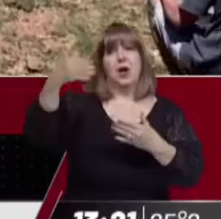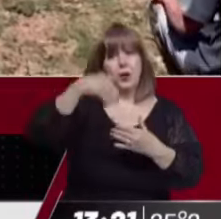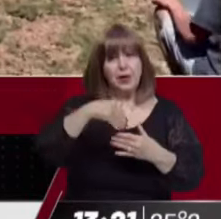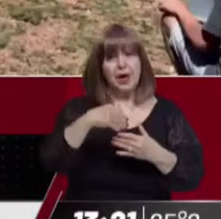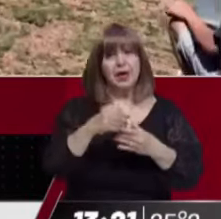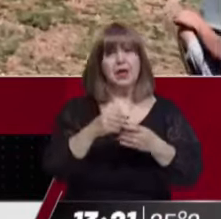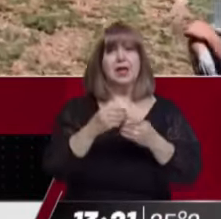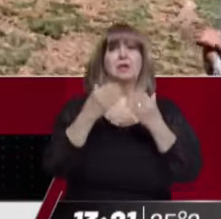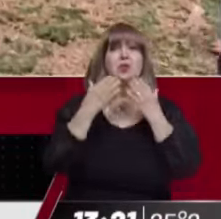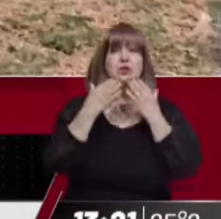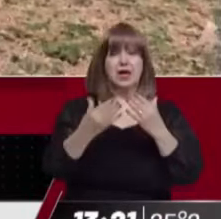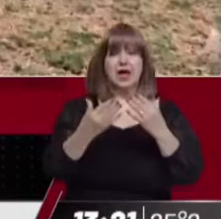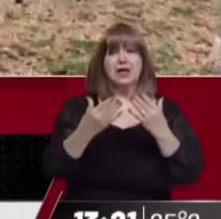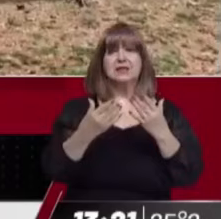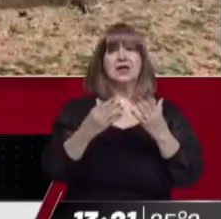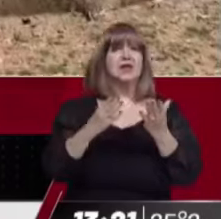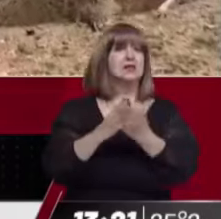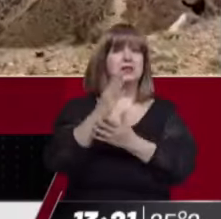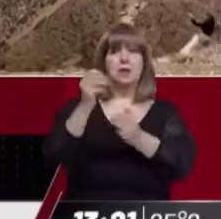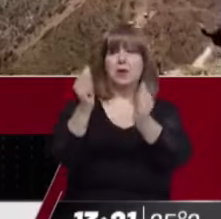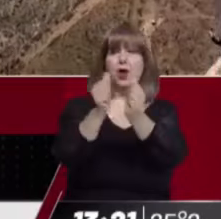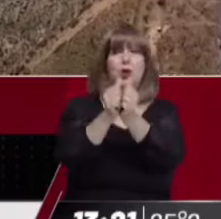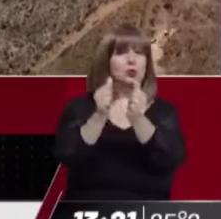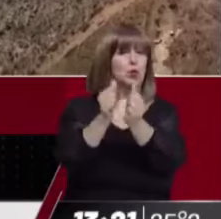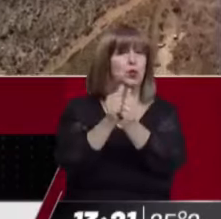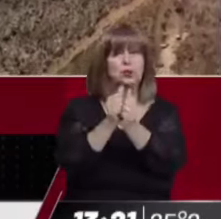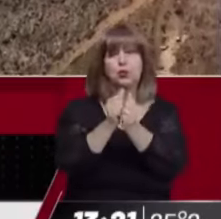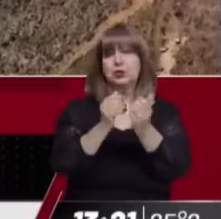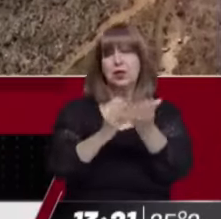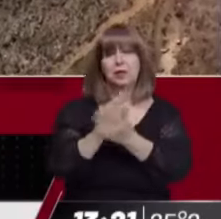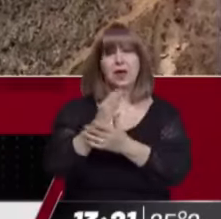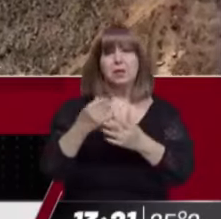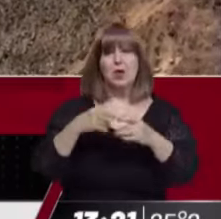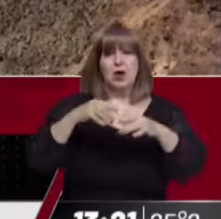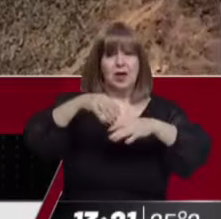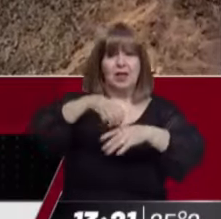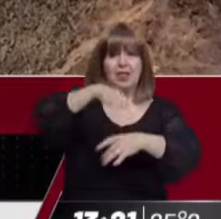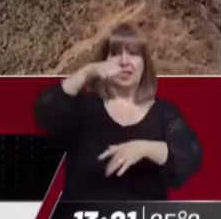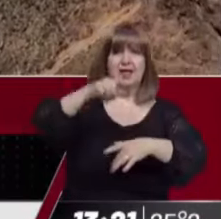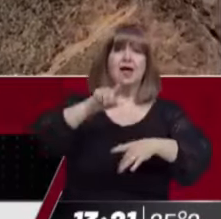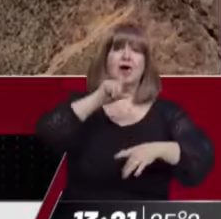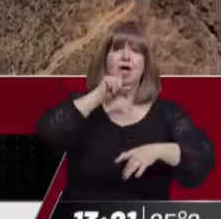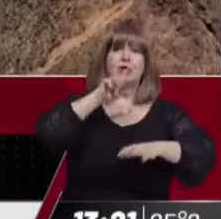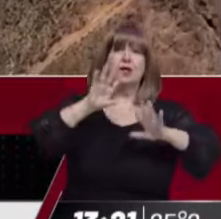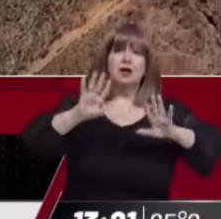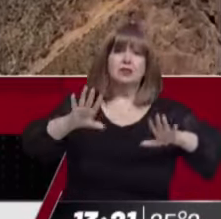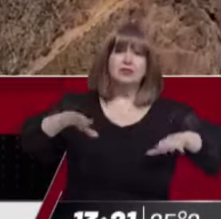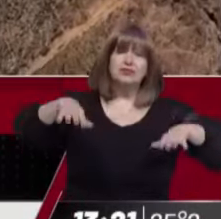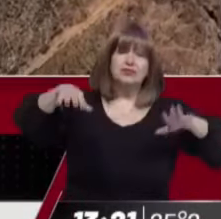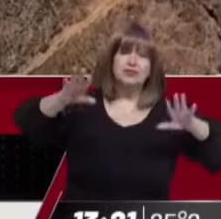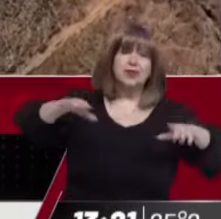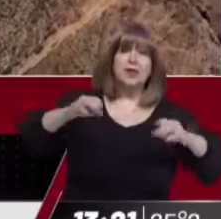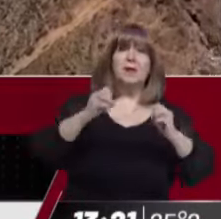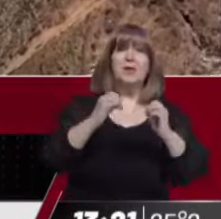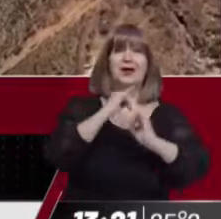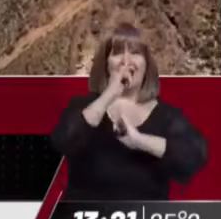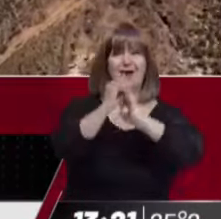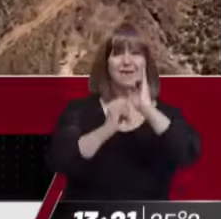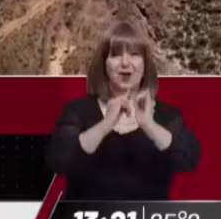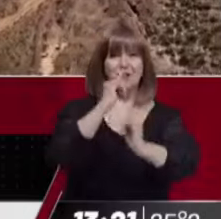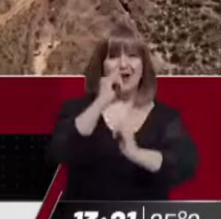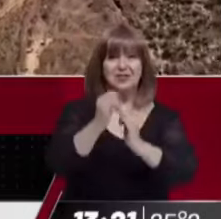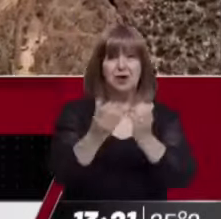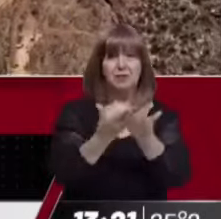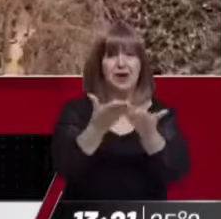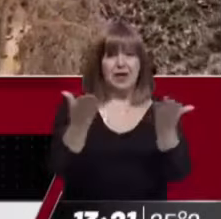agradecerle ahí a la producción de Canal 7 que están siempre acompañándonos. Gracias. Y acompañando estos eventos que además son tan educativos, Juli, y tan informativos. Absolutamente, hemos